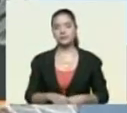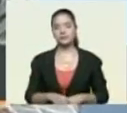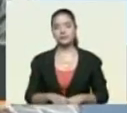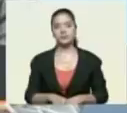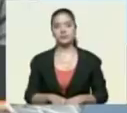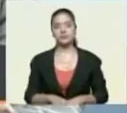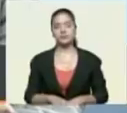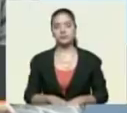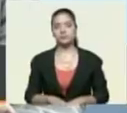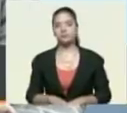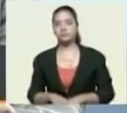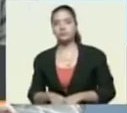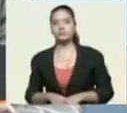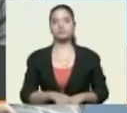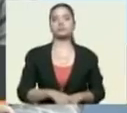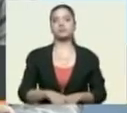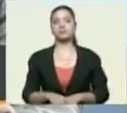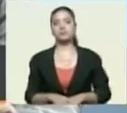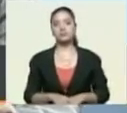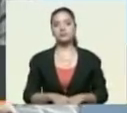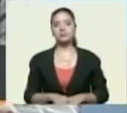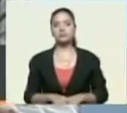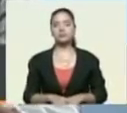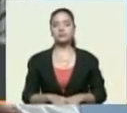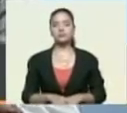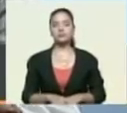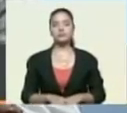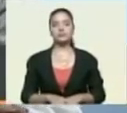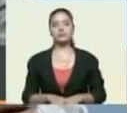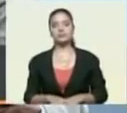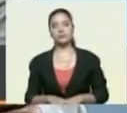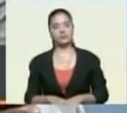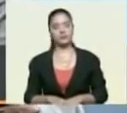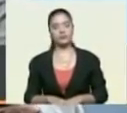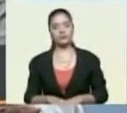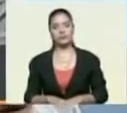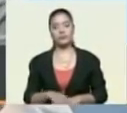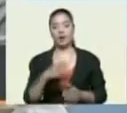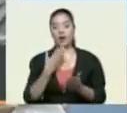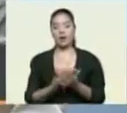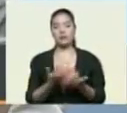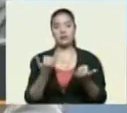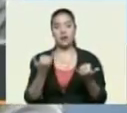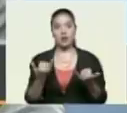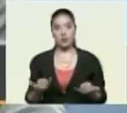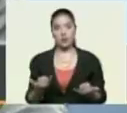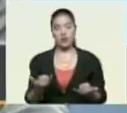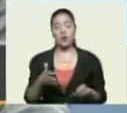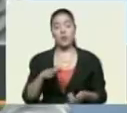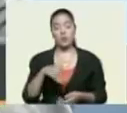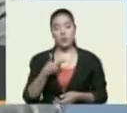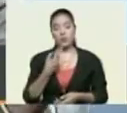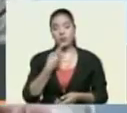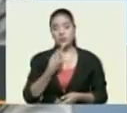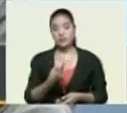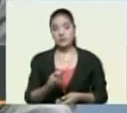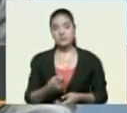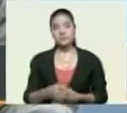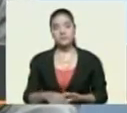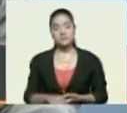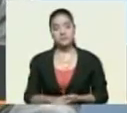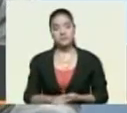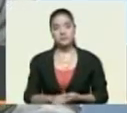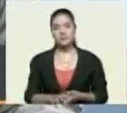Gastán Polaco y Poderacosta Navarro. Hasta la fecha entonces pudiera decir